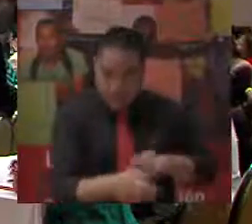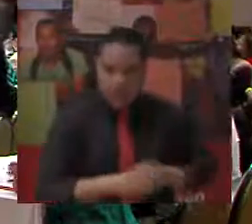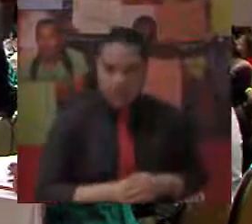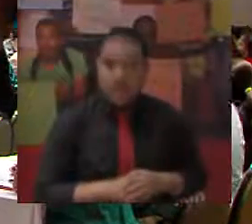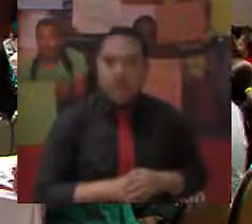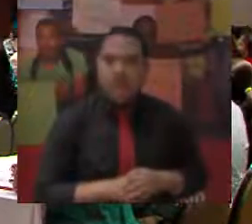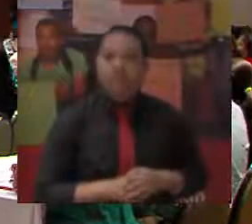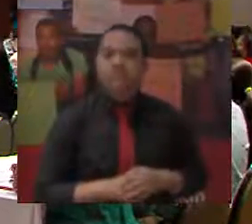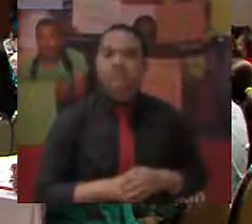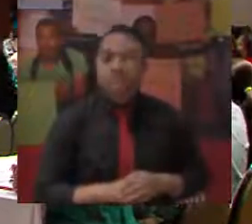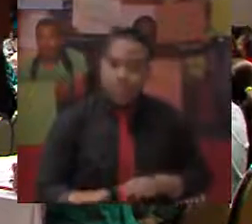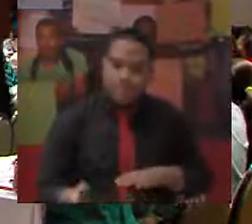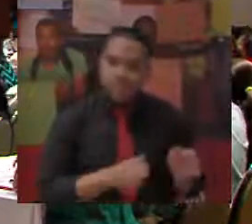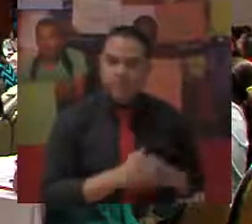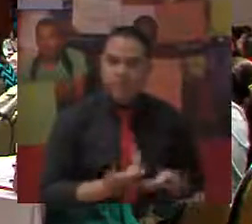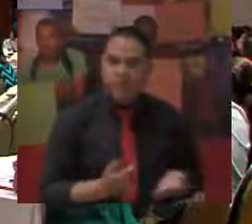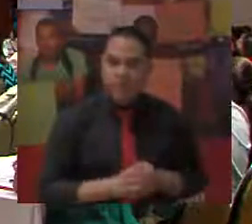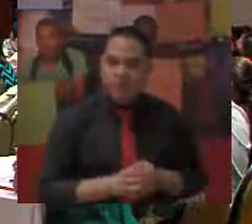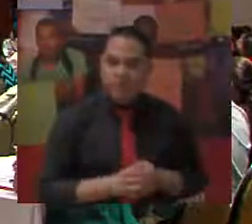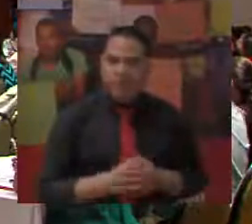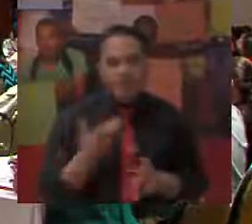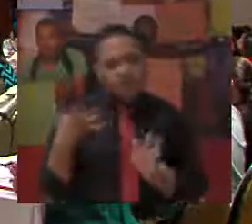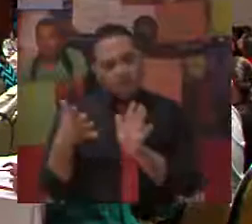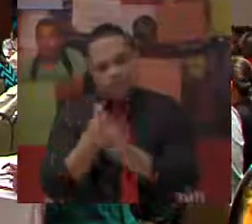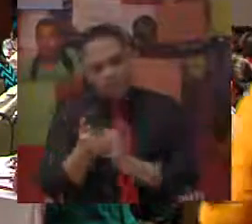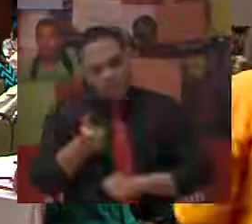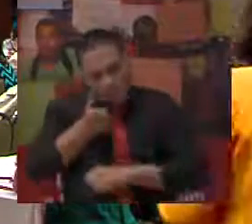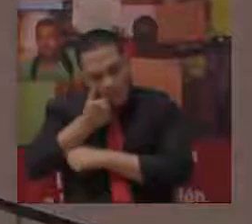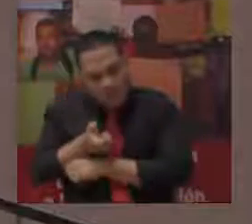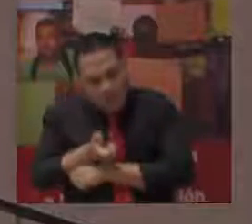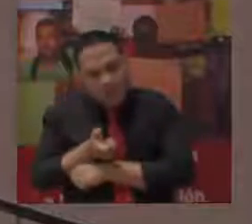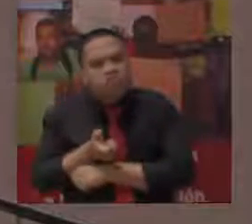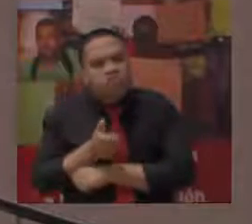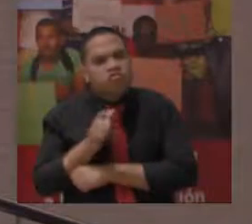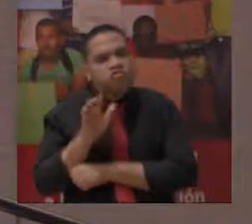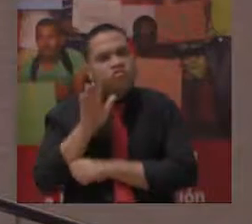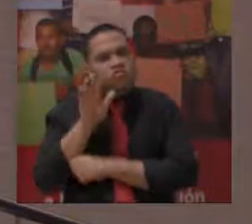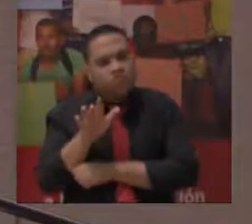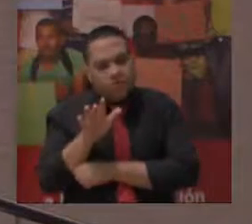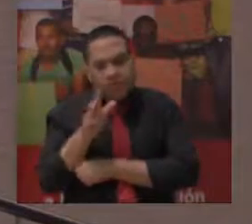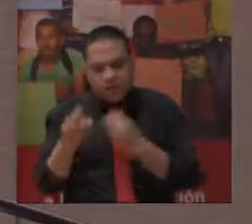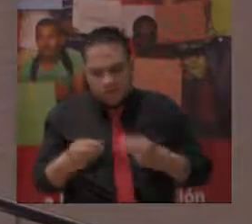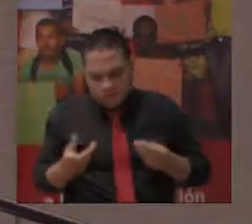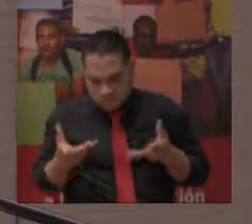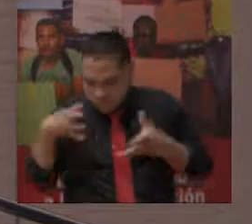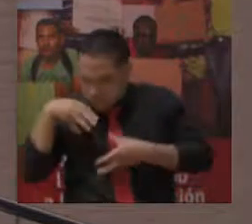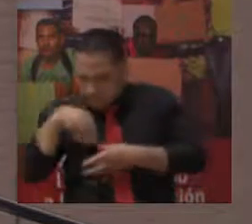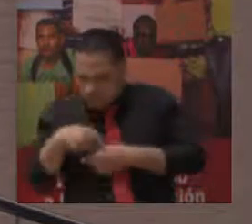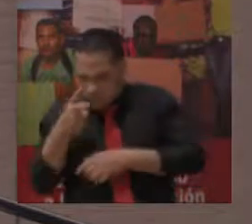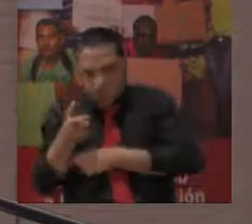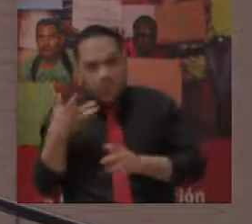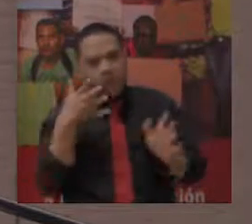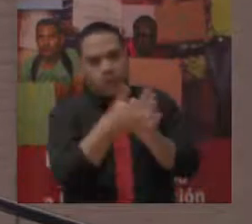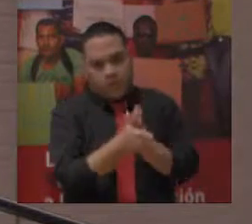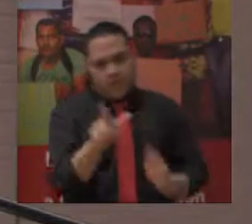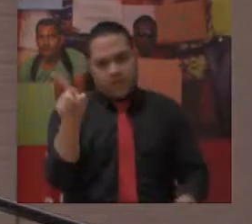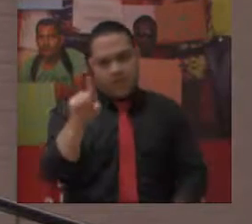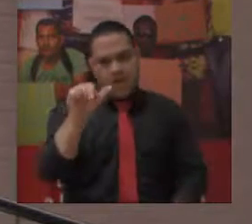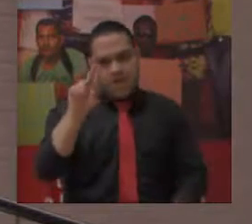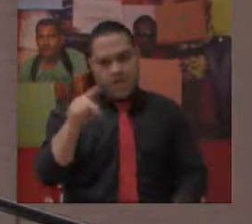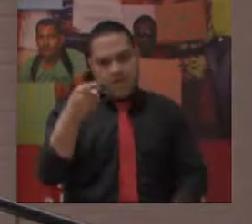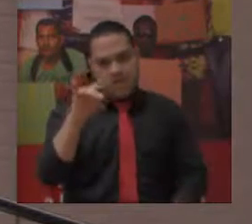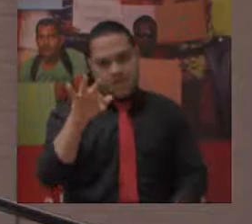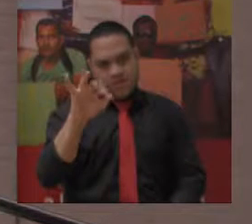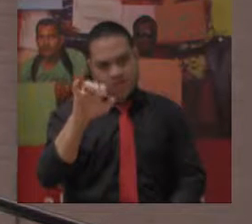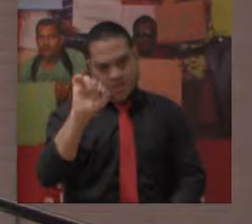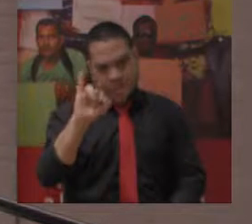octavo punto, un informe de auditoría interna por el jefe de control interno, Eduardo Sanguinetti. Y finalmente, la evaluación